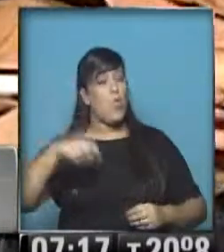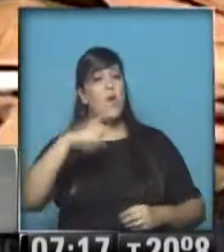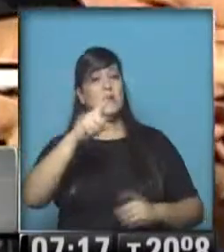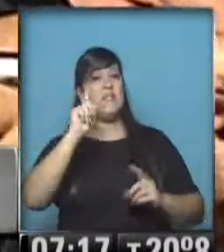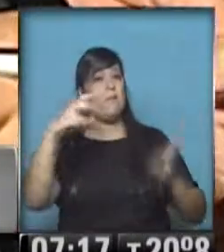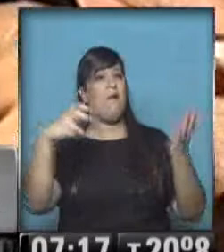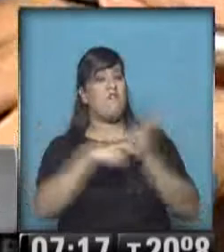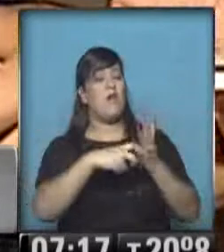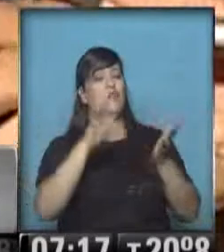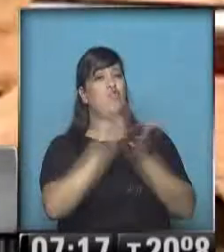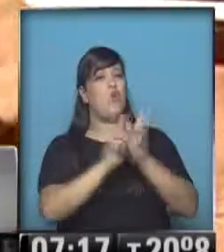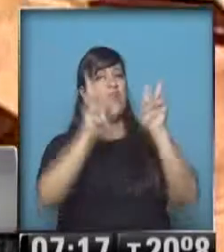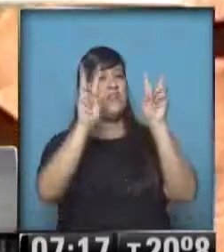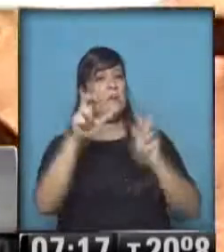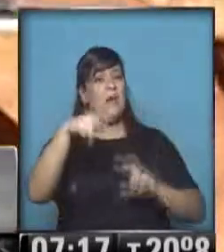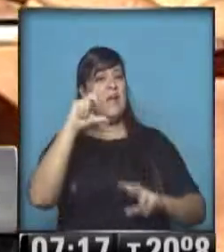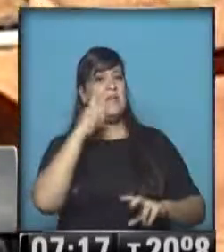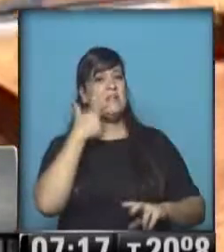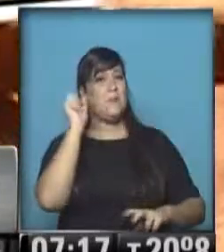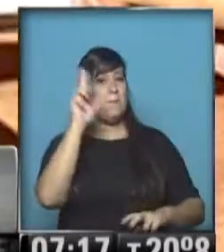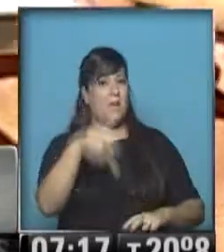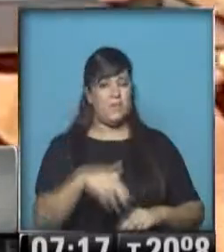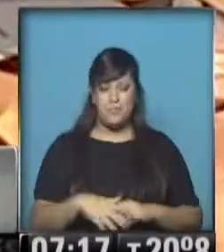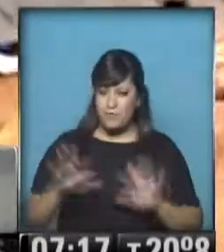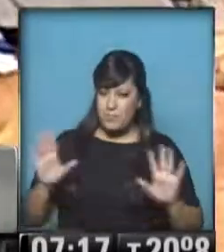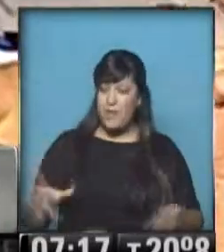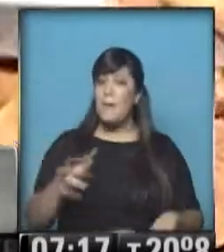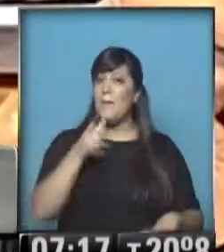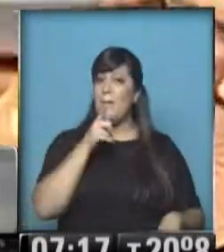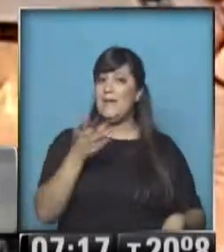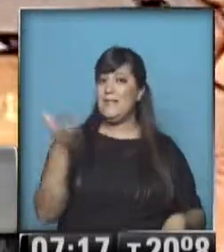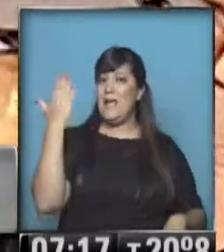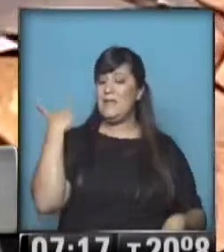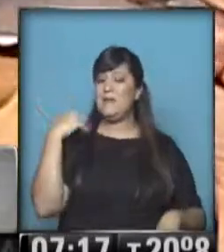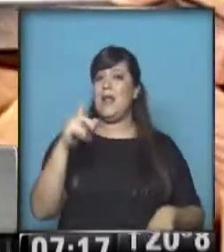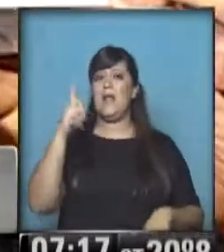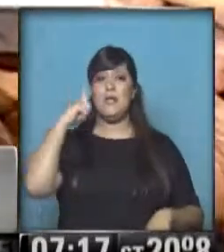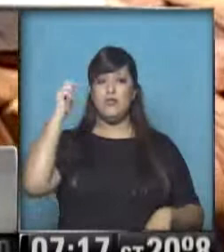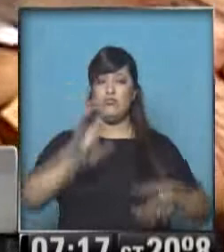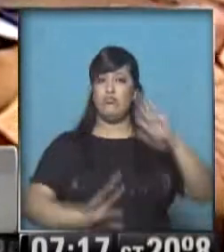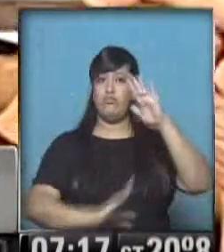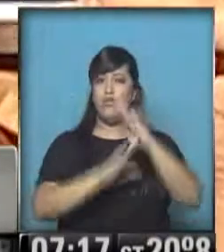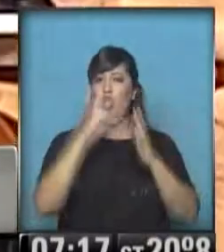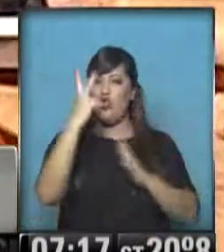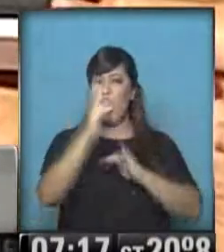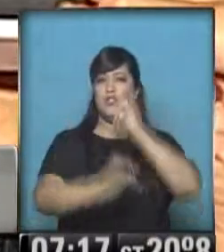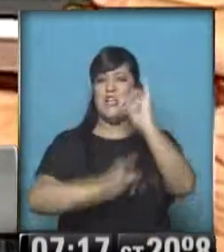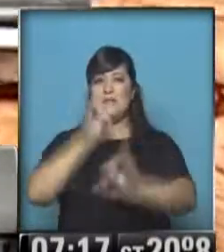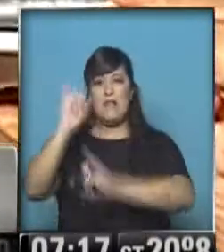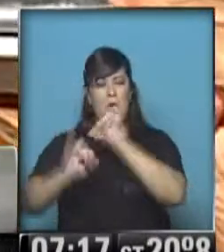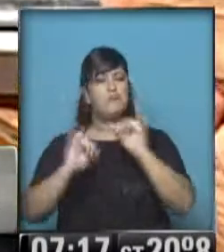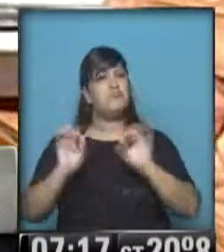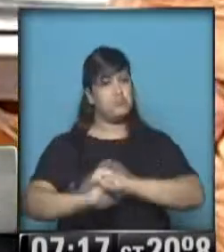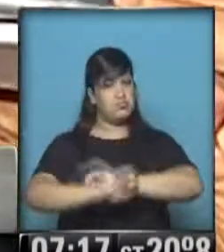misma? Me parece que ayer hay explicaciones por parte del titular de la Corte, dos explicaciones que yo vi que son más que sensatas